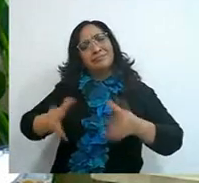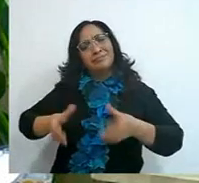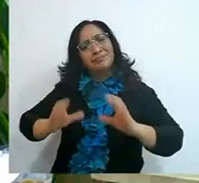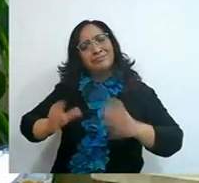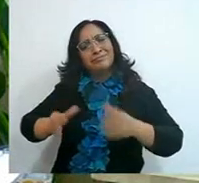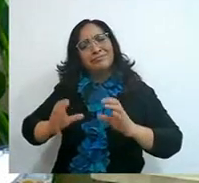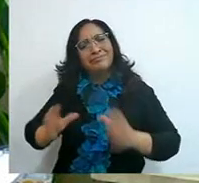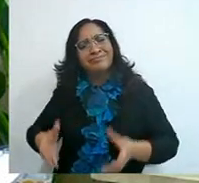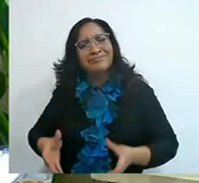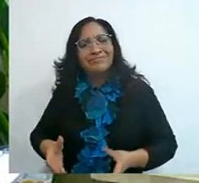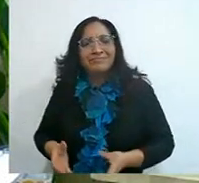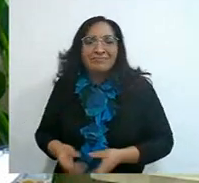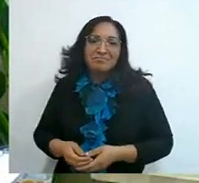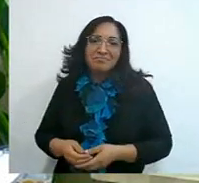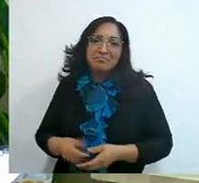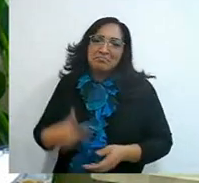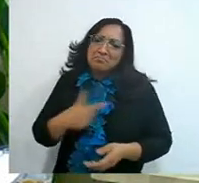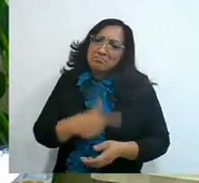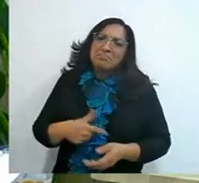Porque pues se le antojó.